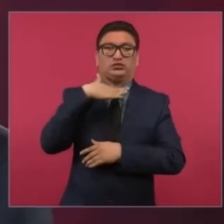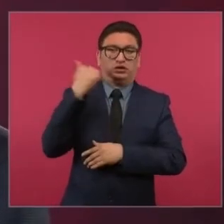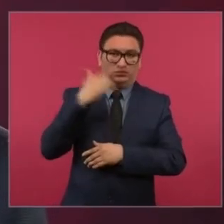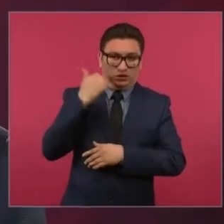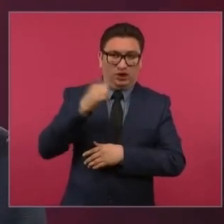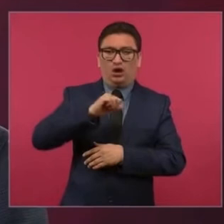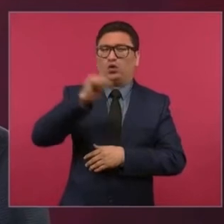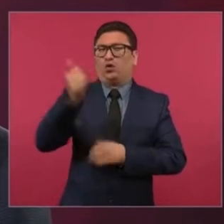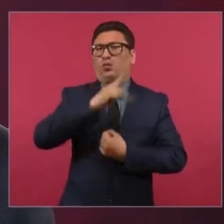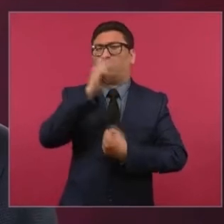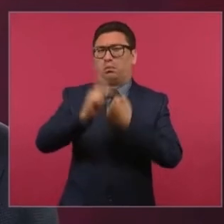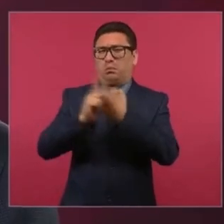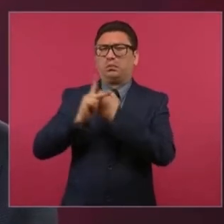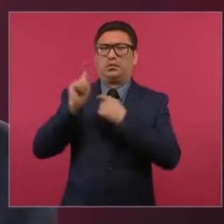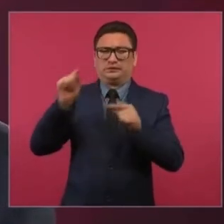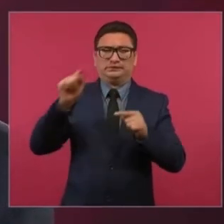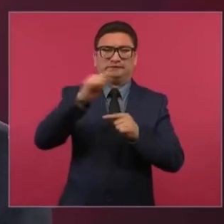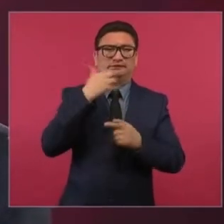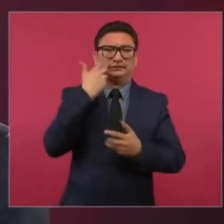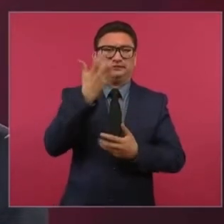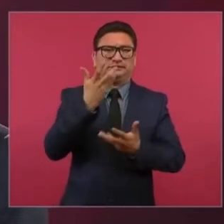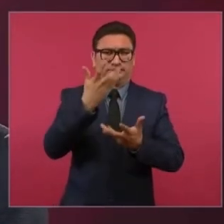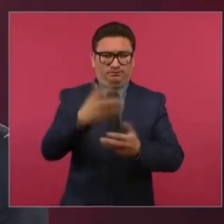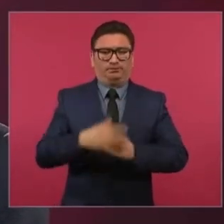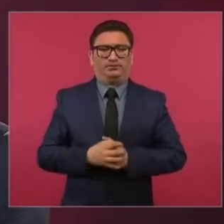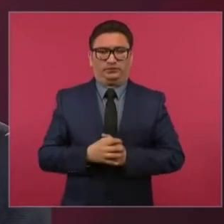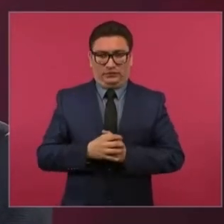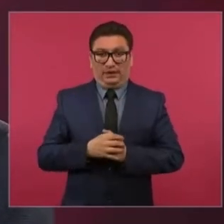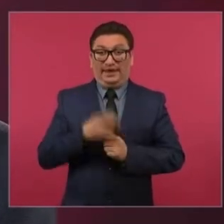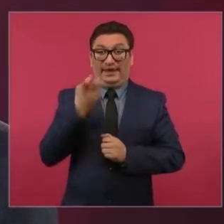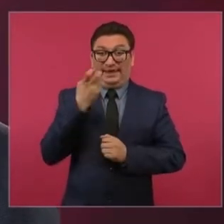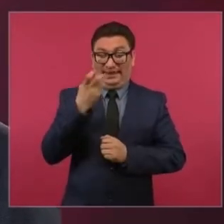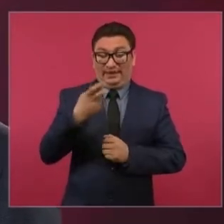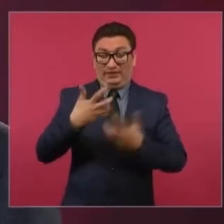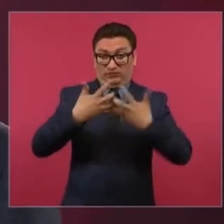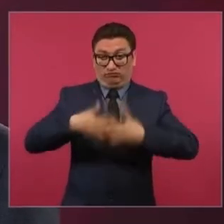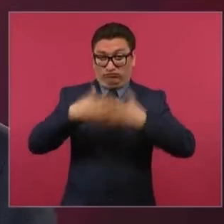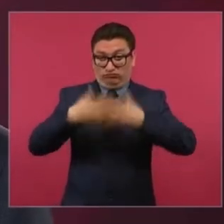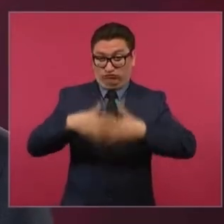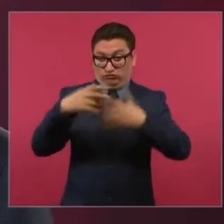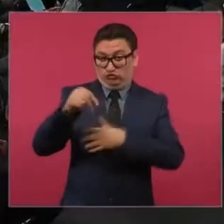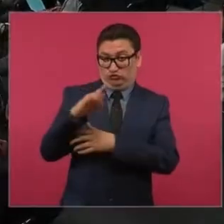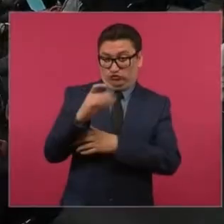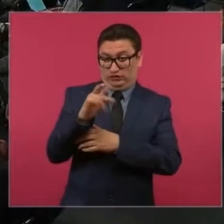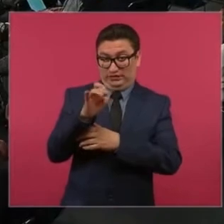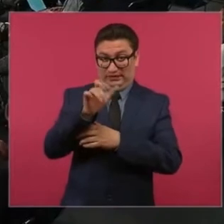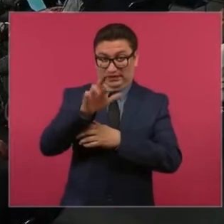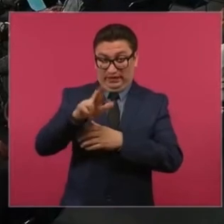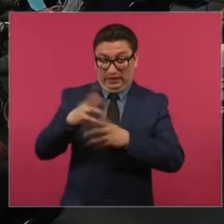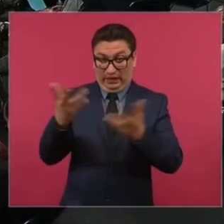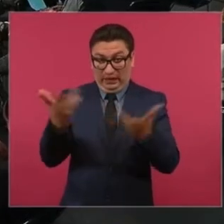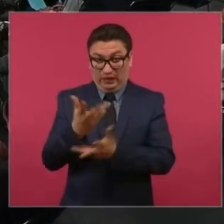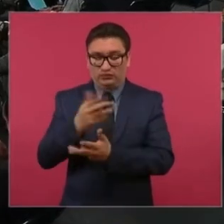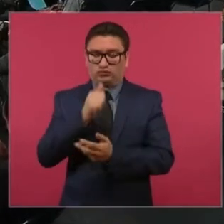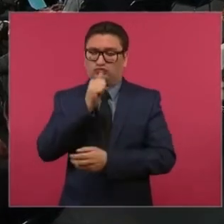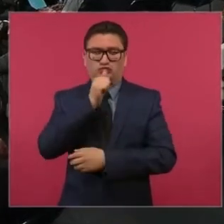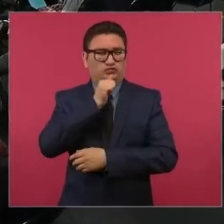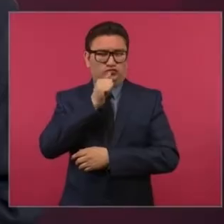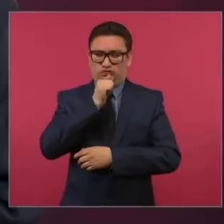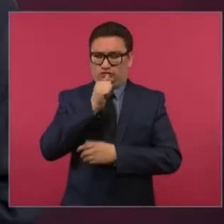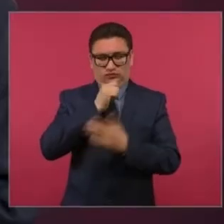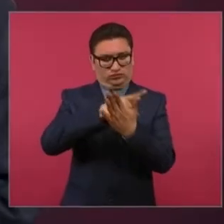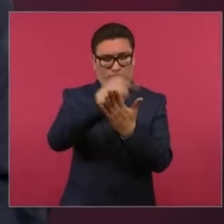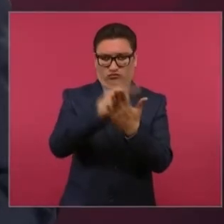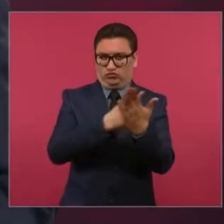y otros países que dejaron de utilizar estas plantas, pero en México no se ha hecho un programa de